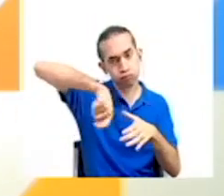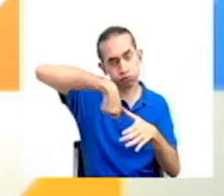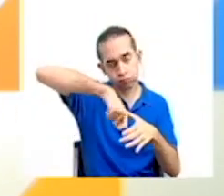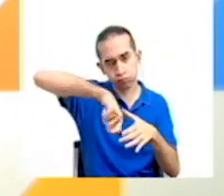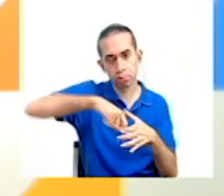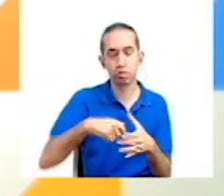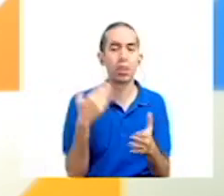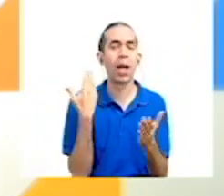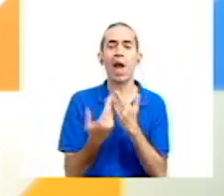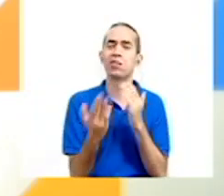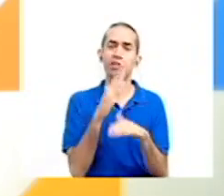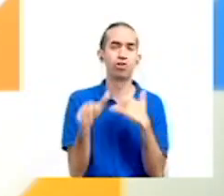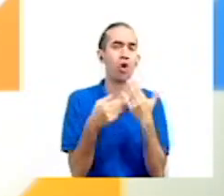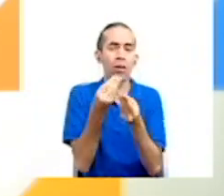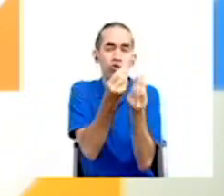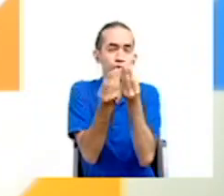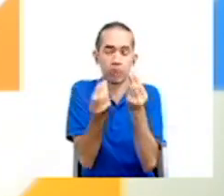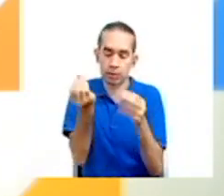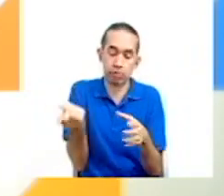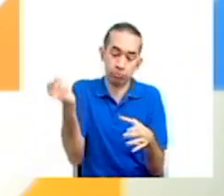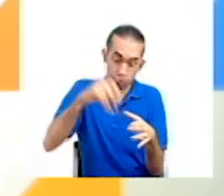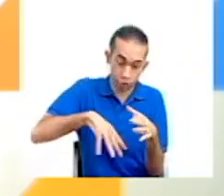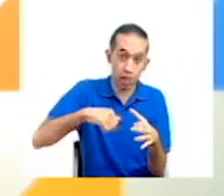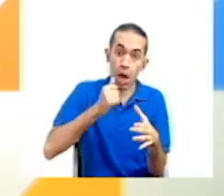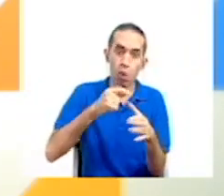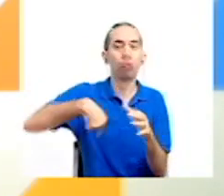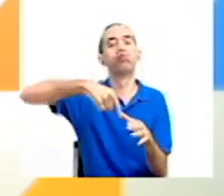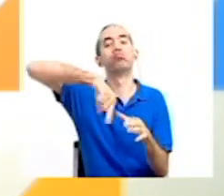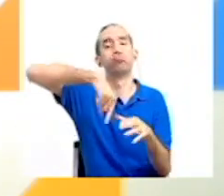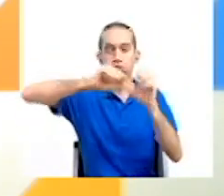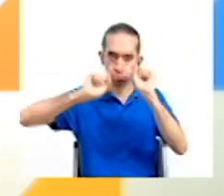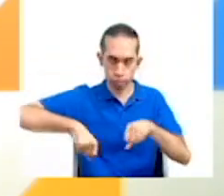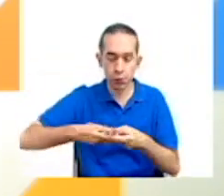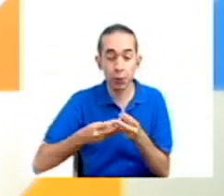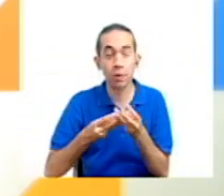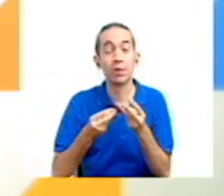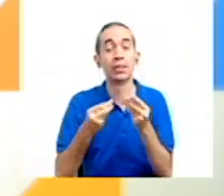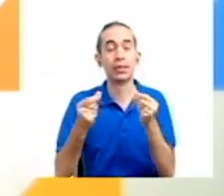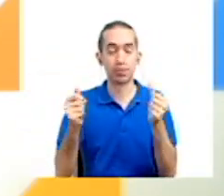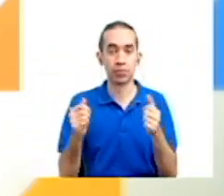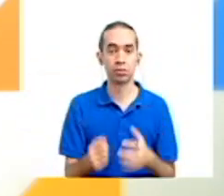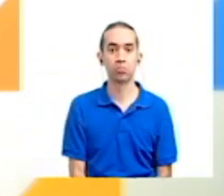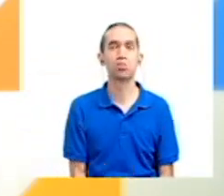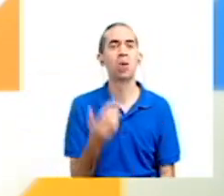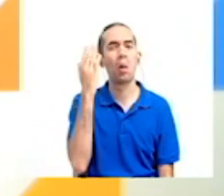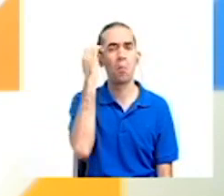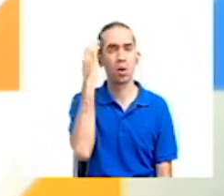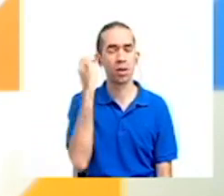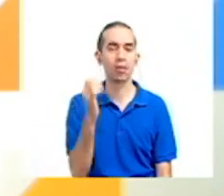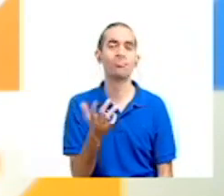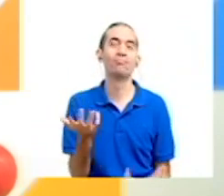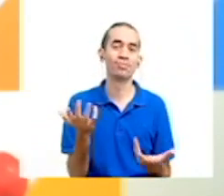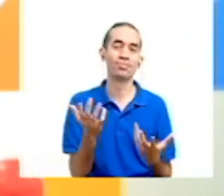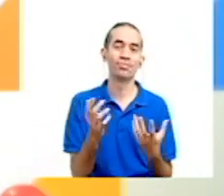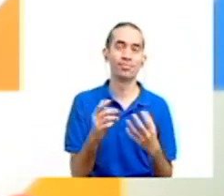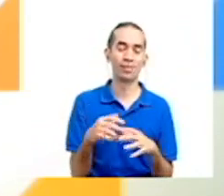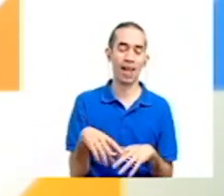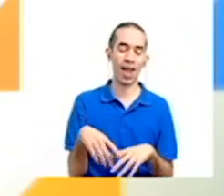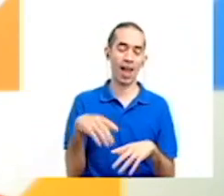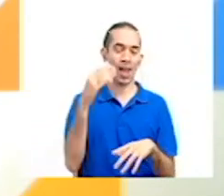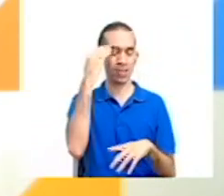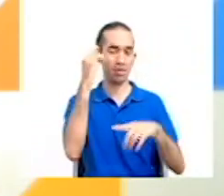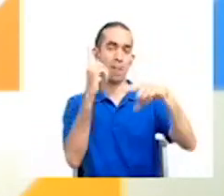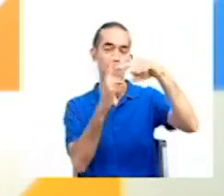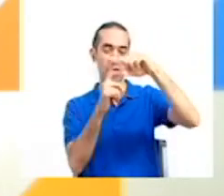Que casi todas las sustancias se disuelven en agua. Entonces, es debido a que la molécula es polar, porque la mayoría